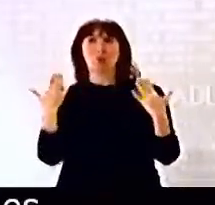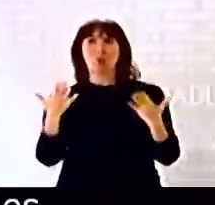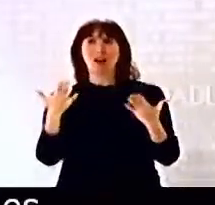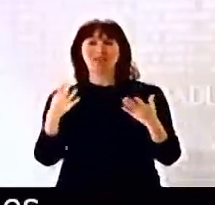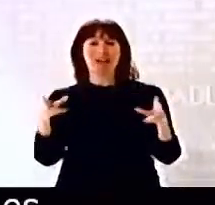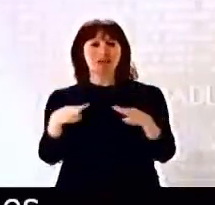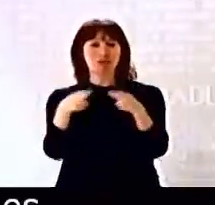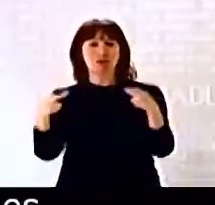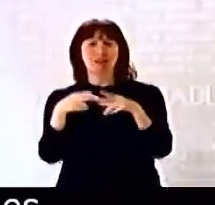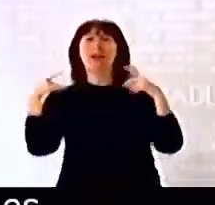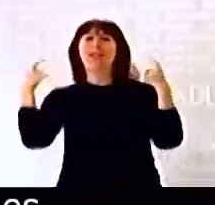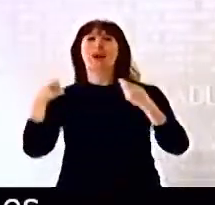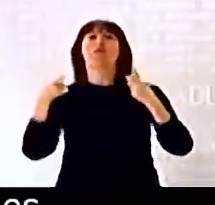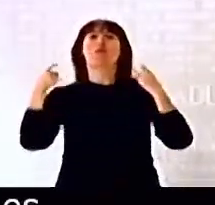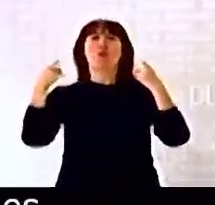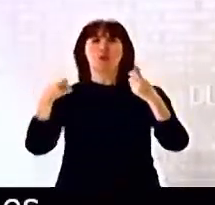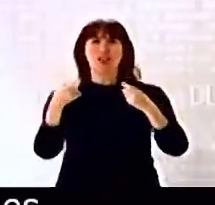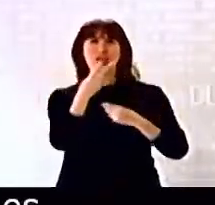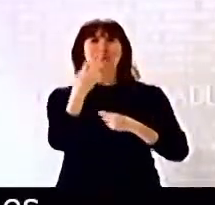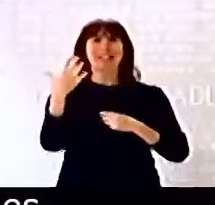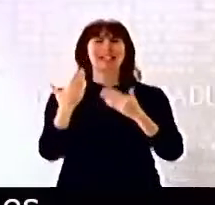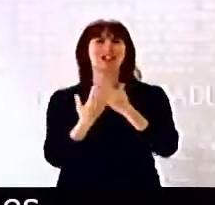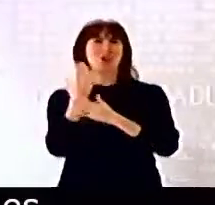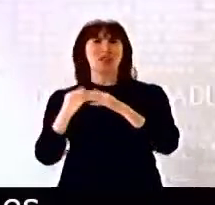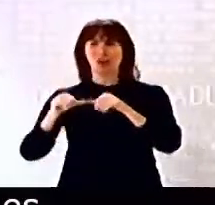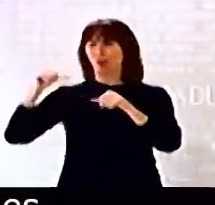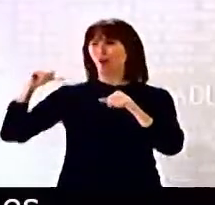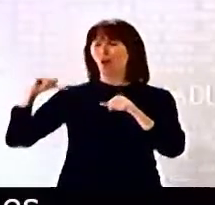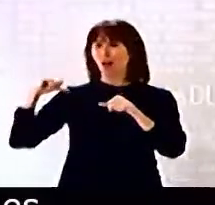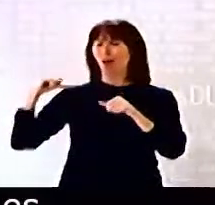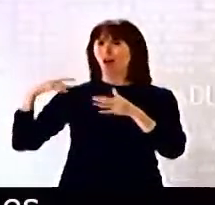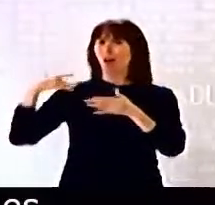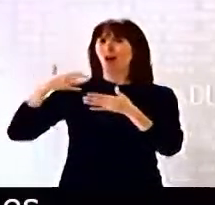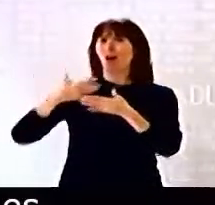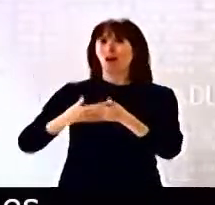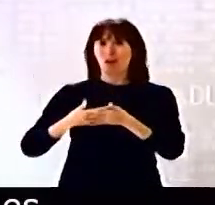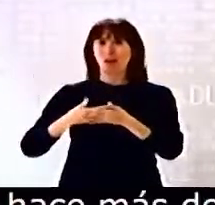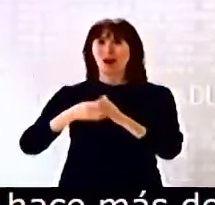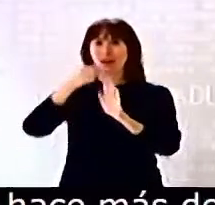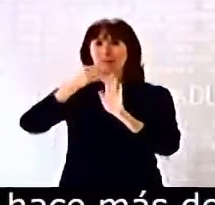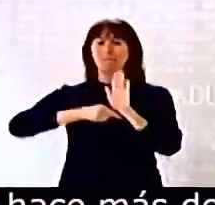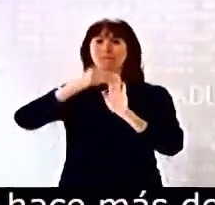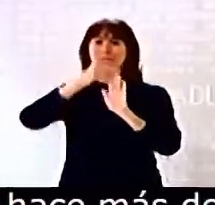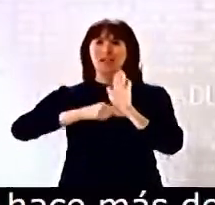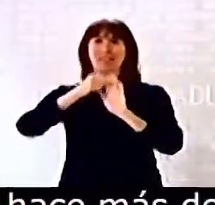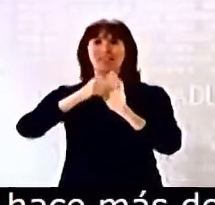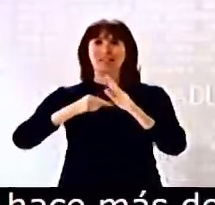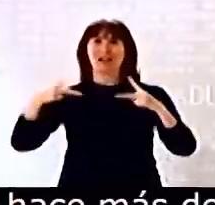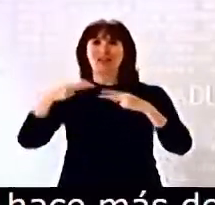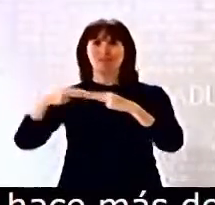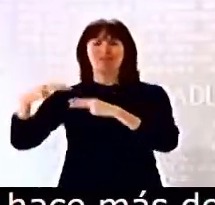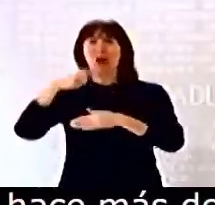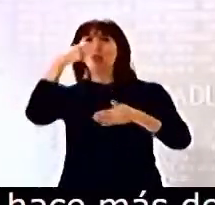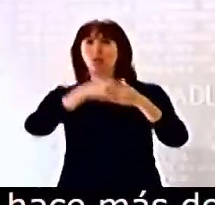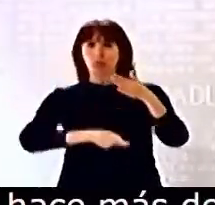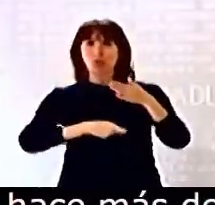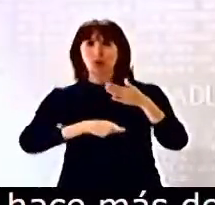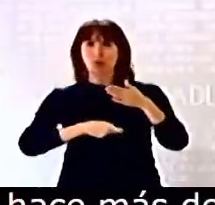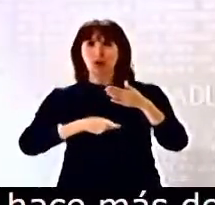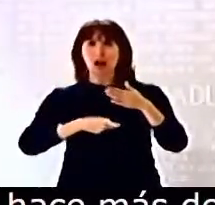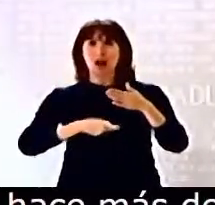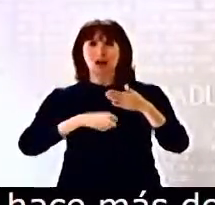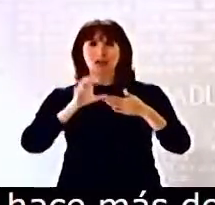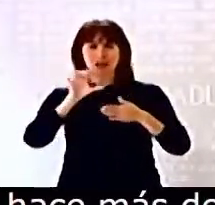sociedad. Desde hace más de 25 días tenemos medidas restrictivas muy duras en la Comunidad Autónoma de